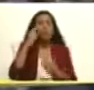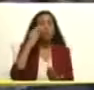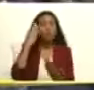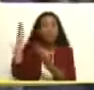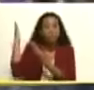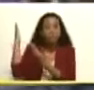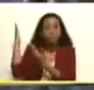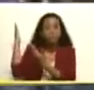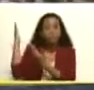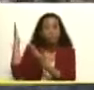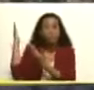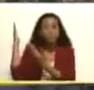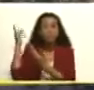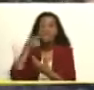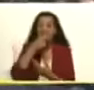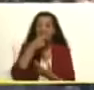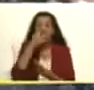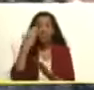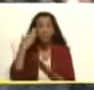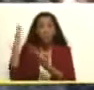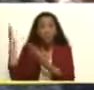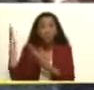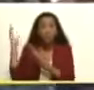Tenemos un pie de fuerza ya organizado,